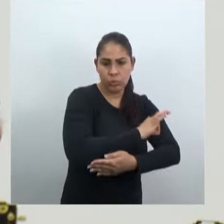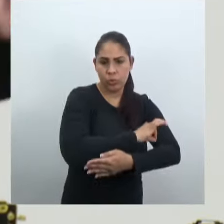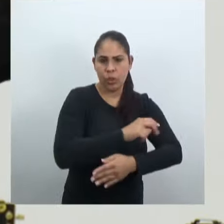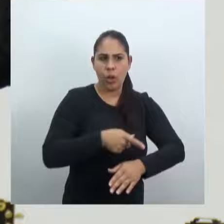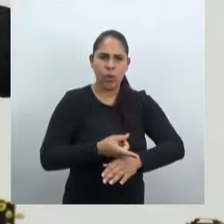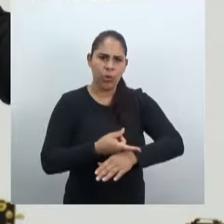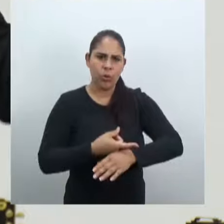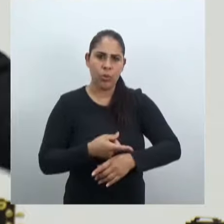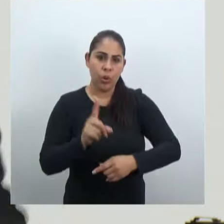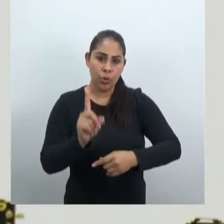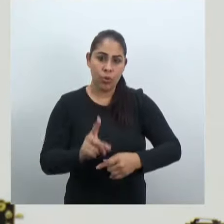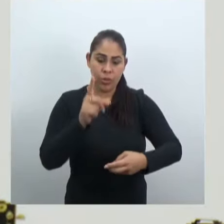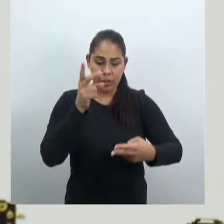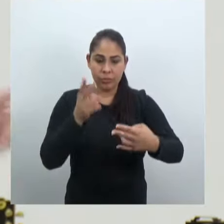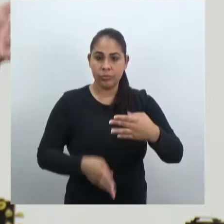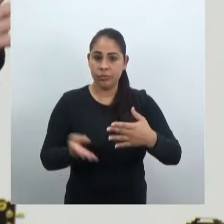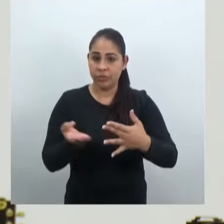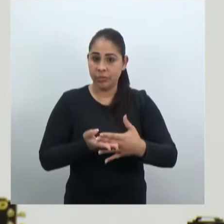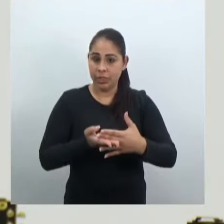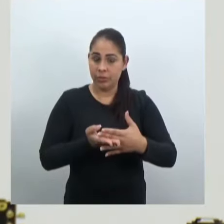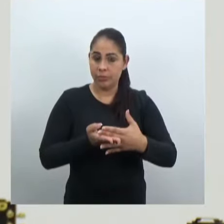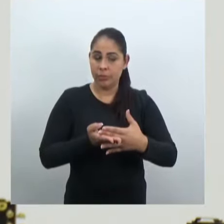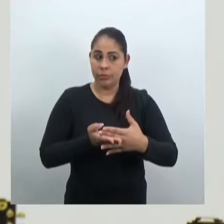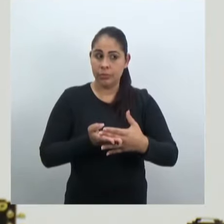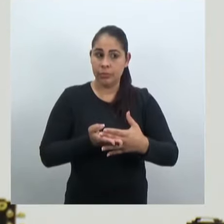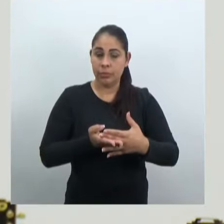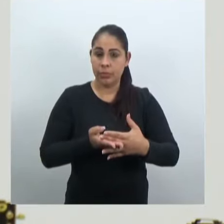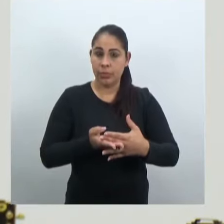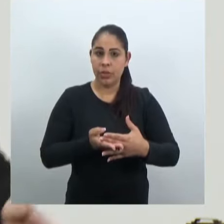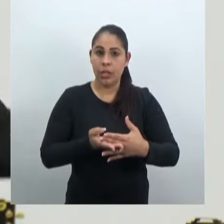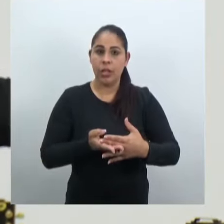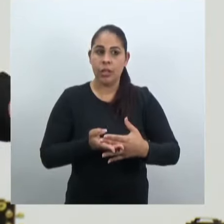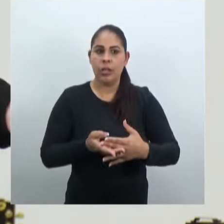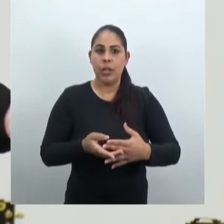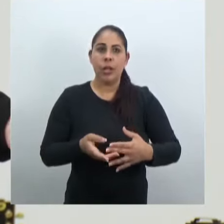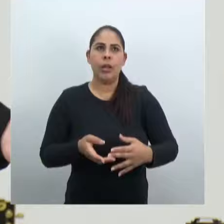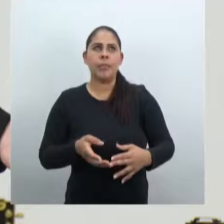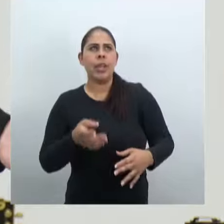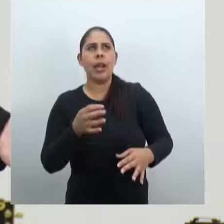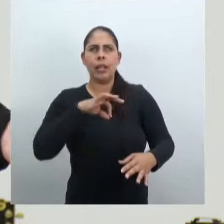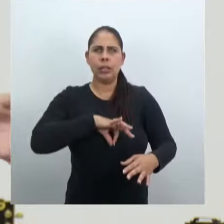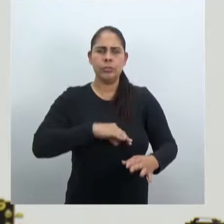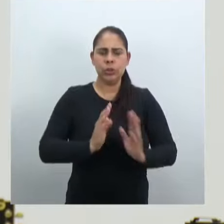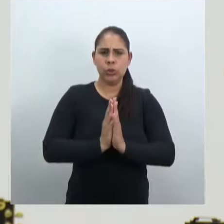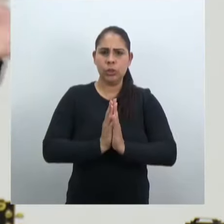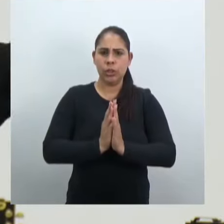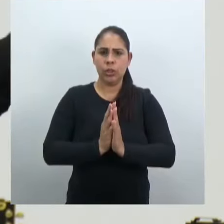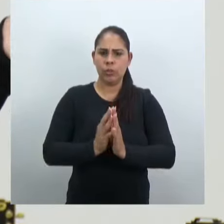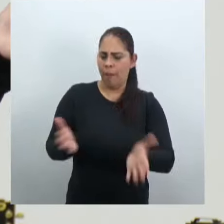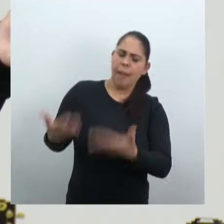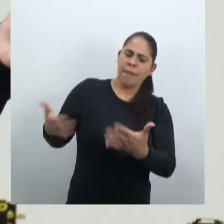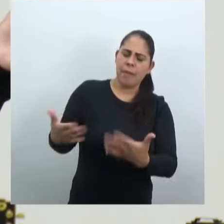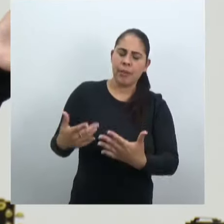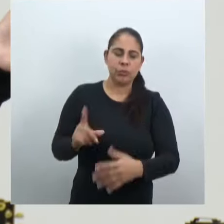No porque el Espíritu Santo me ha levantado, simplemente porque me acosté a las 9:30 y yo cuando duermo 4 horas